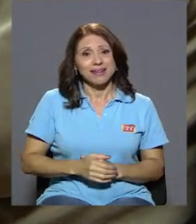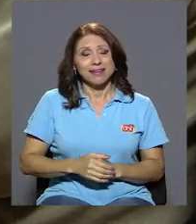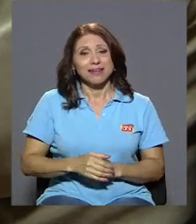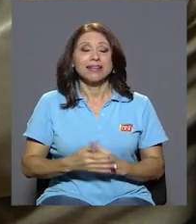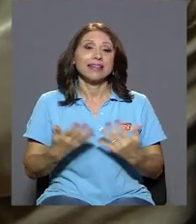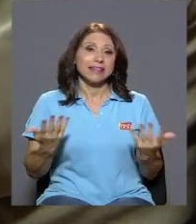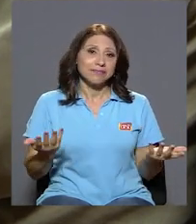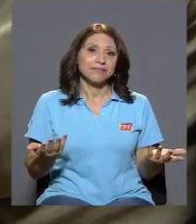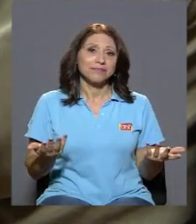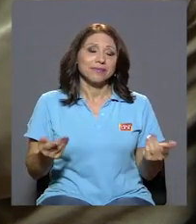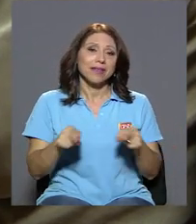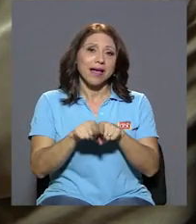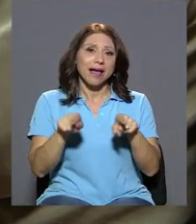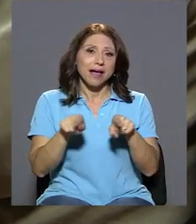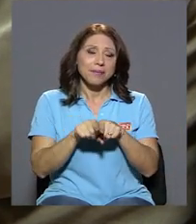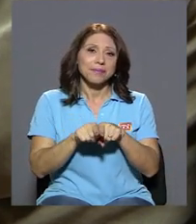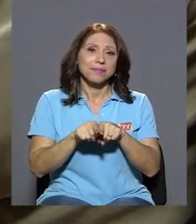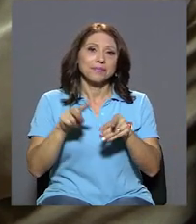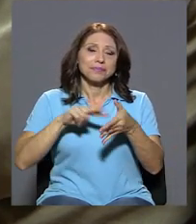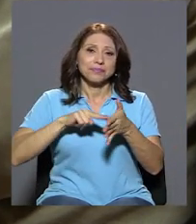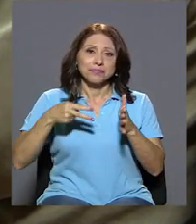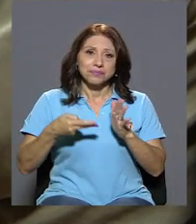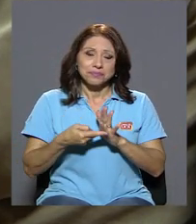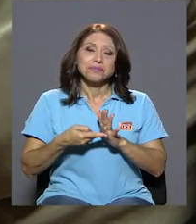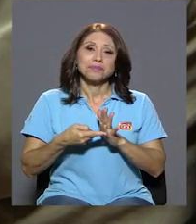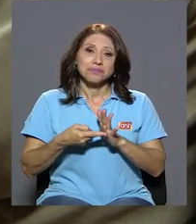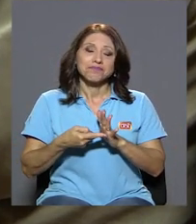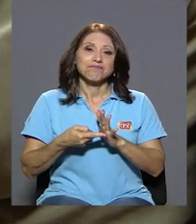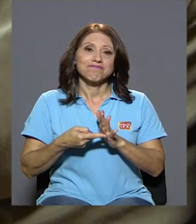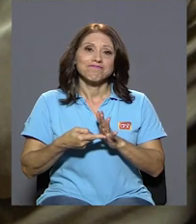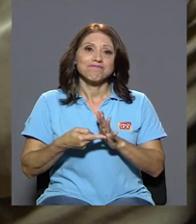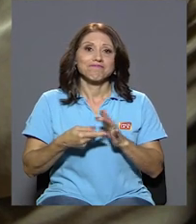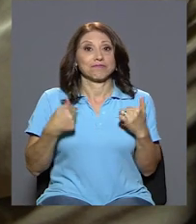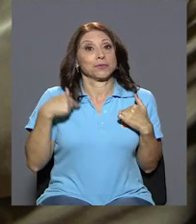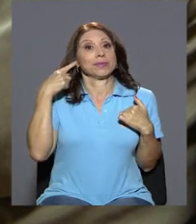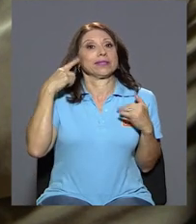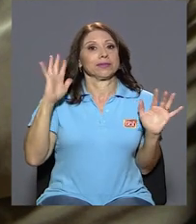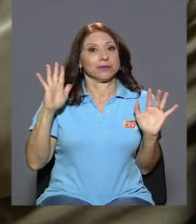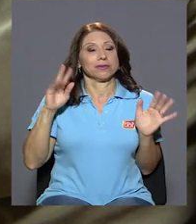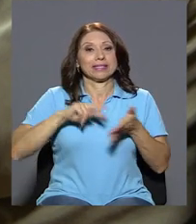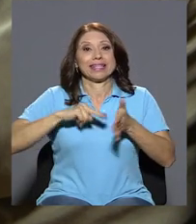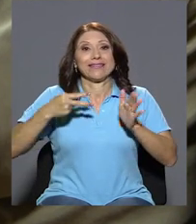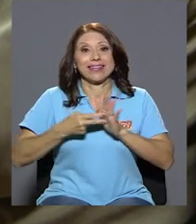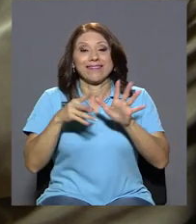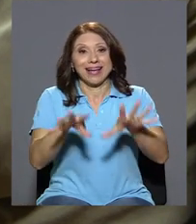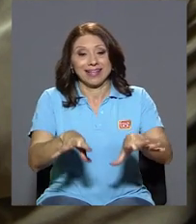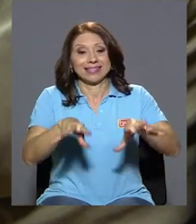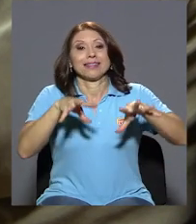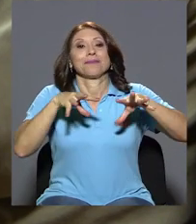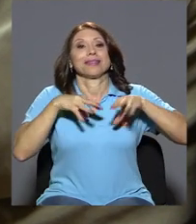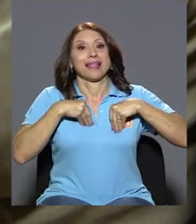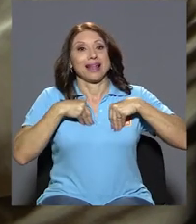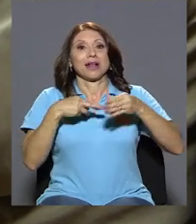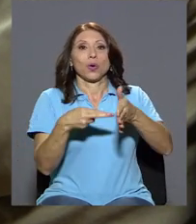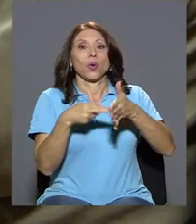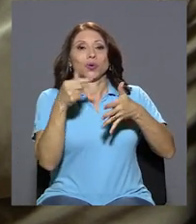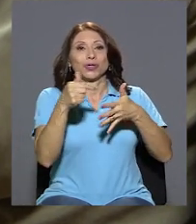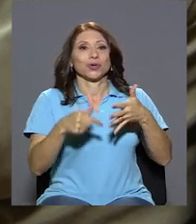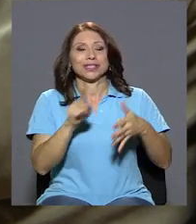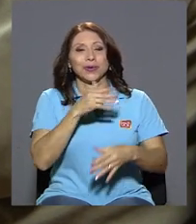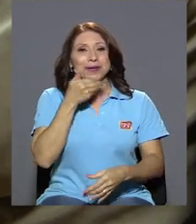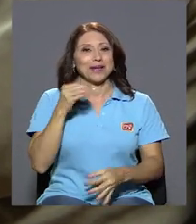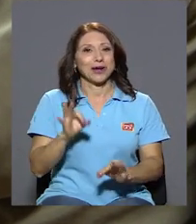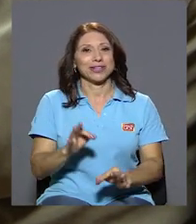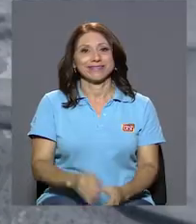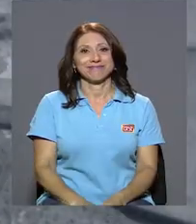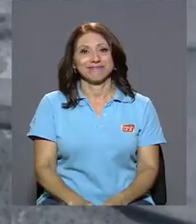el braille y efectivamente también significaba supongo yo a aceptar condiciones que no eran que